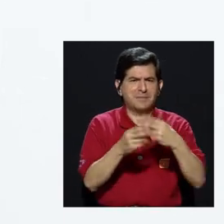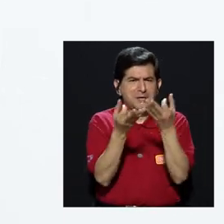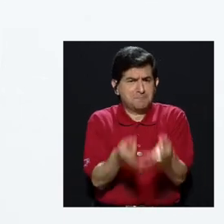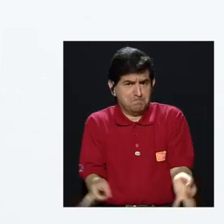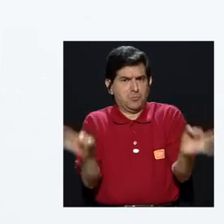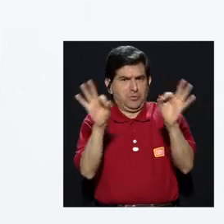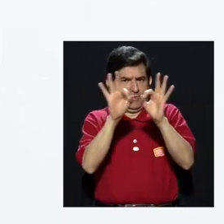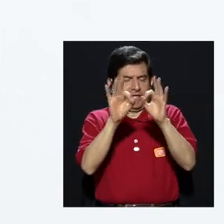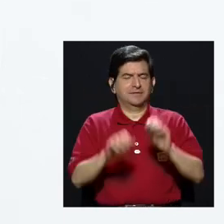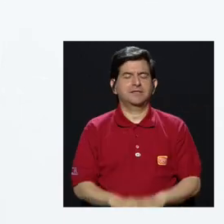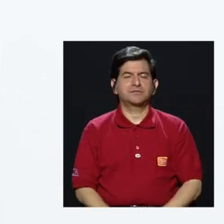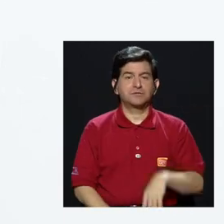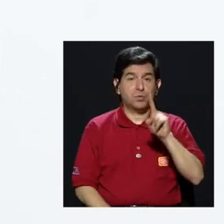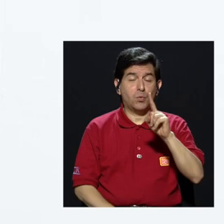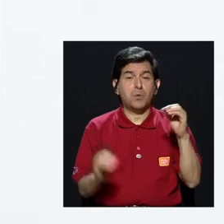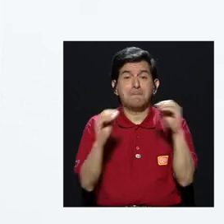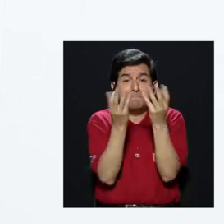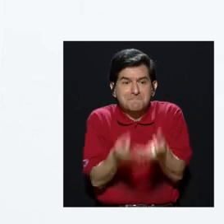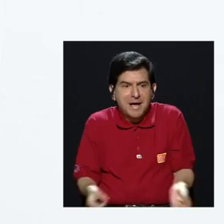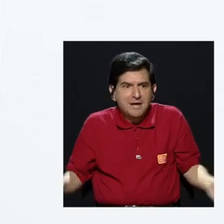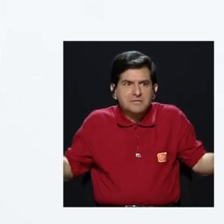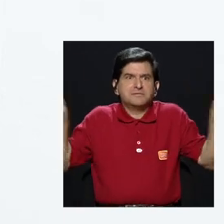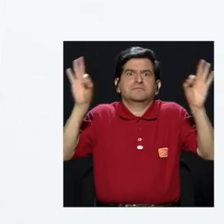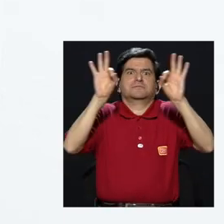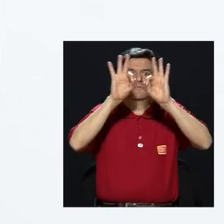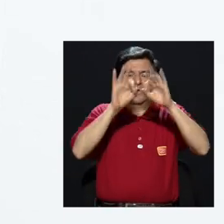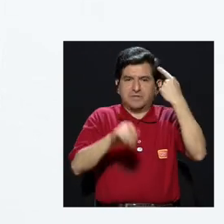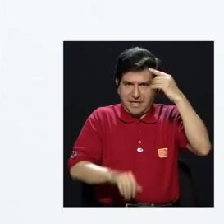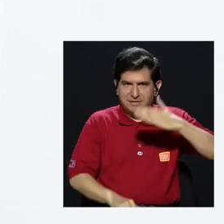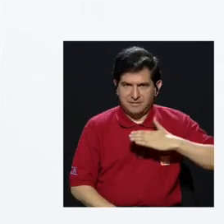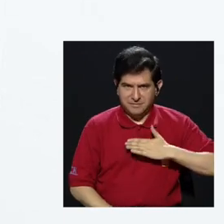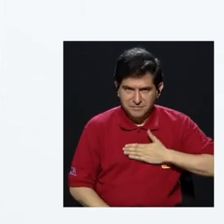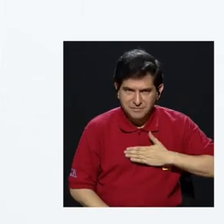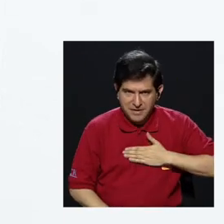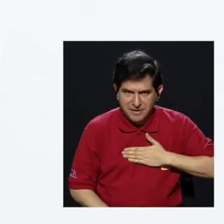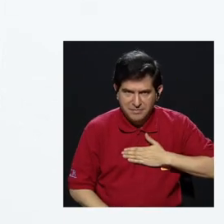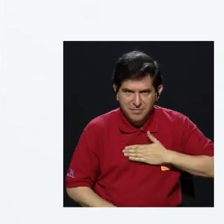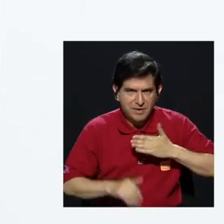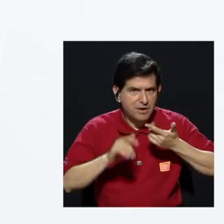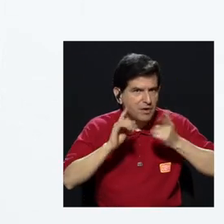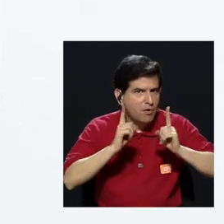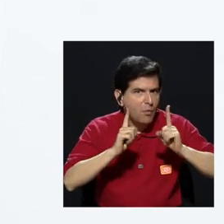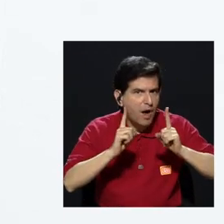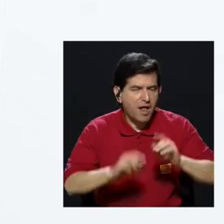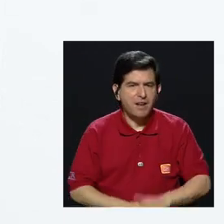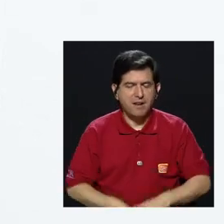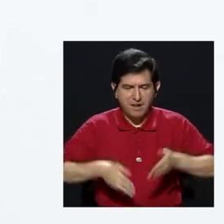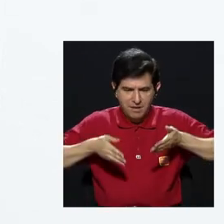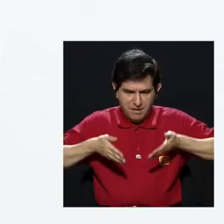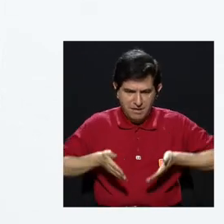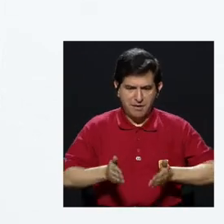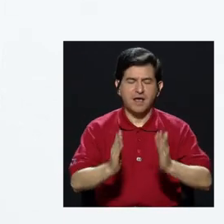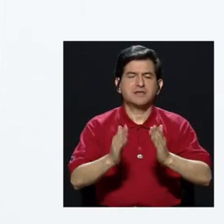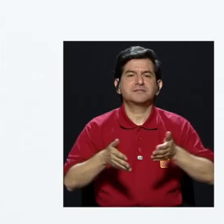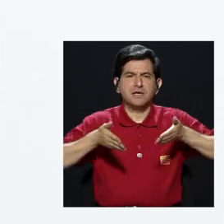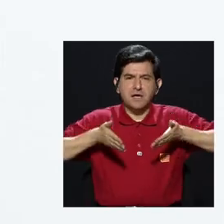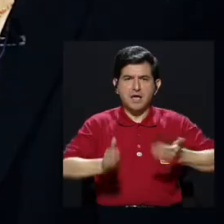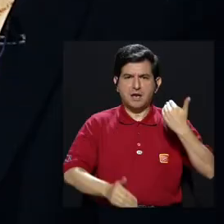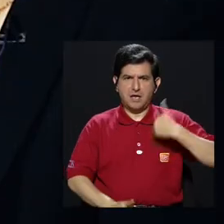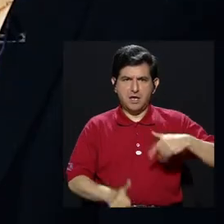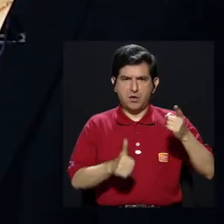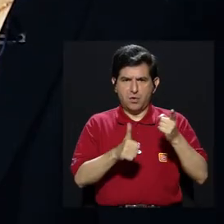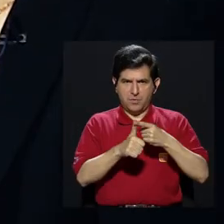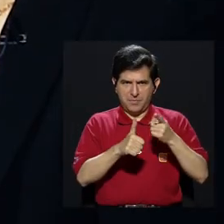llama definitorios. Uno de los más importantes para mí fue cuando nació mi